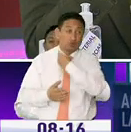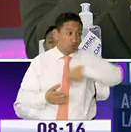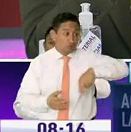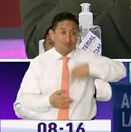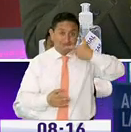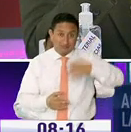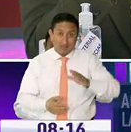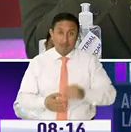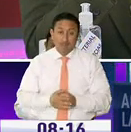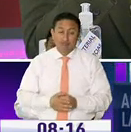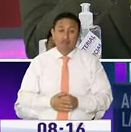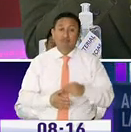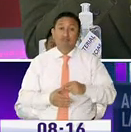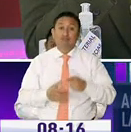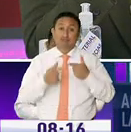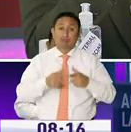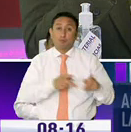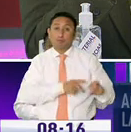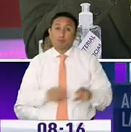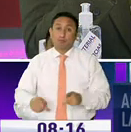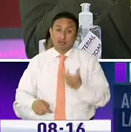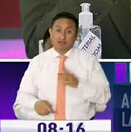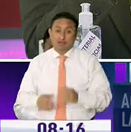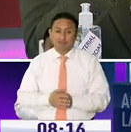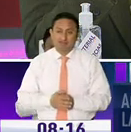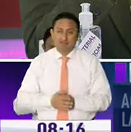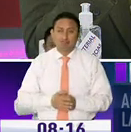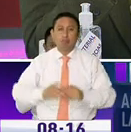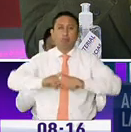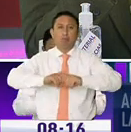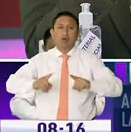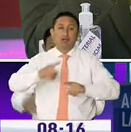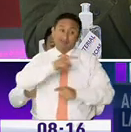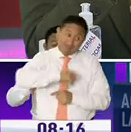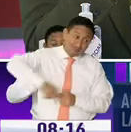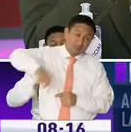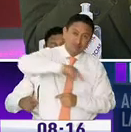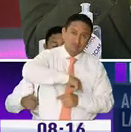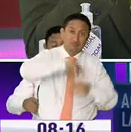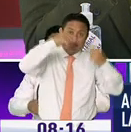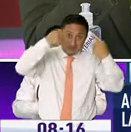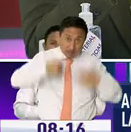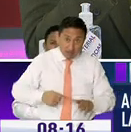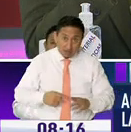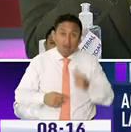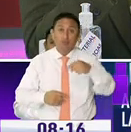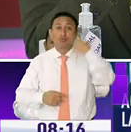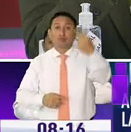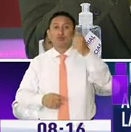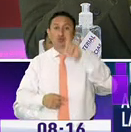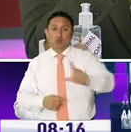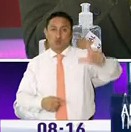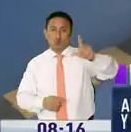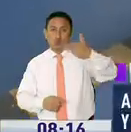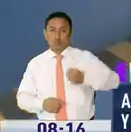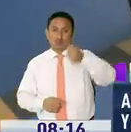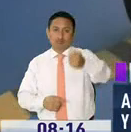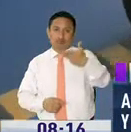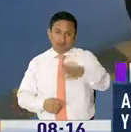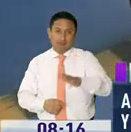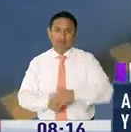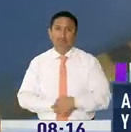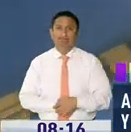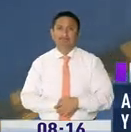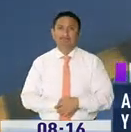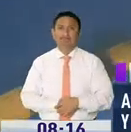podamos también tener listo este plan, pero nosotros en teoría ya lo vamos a tener el día lunes de la próxima semana. El